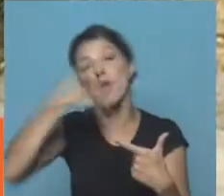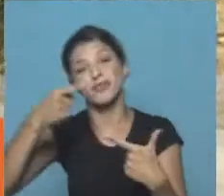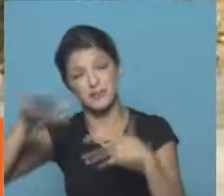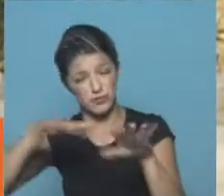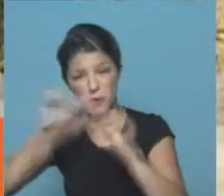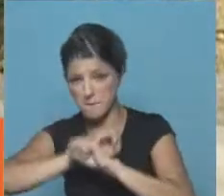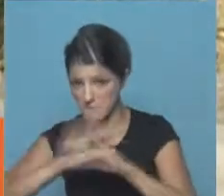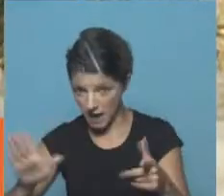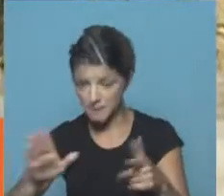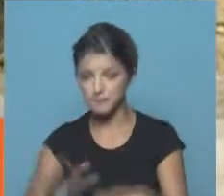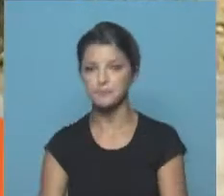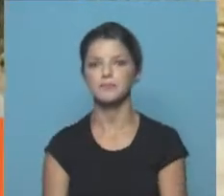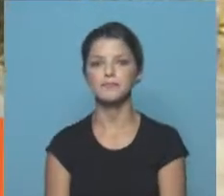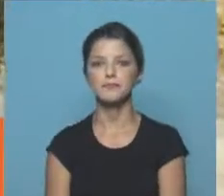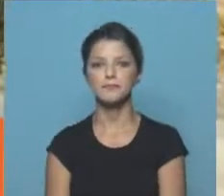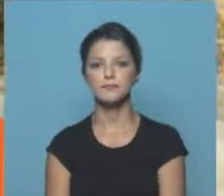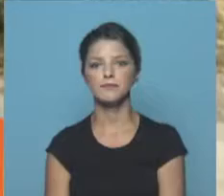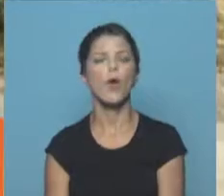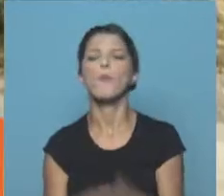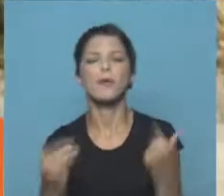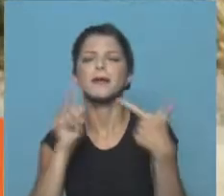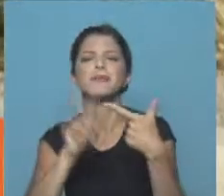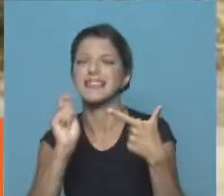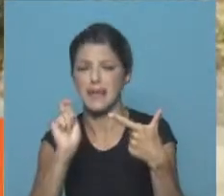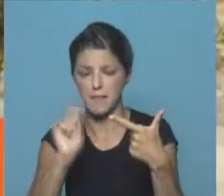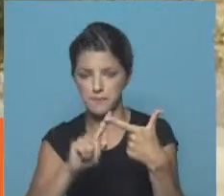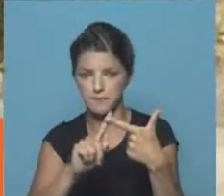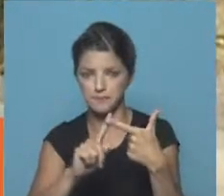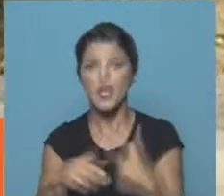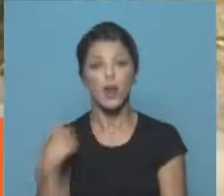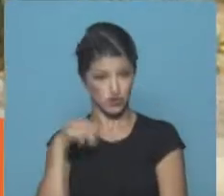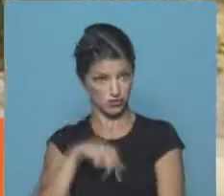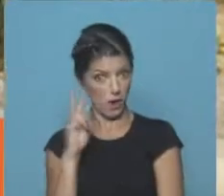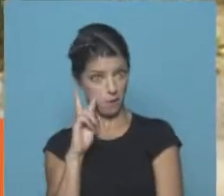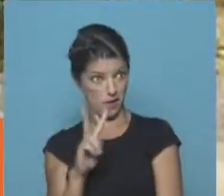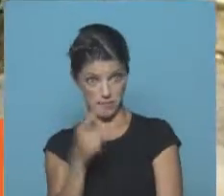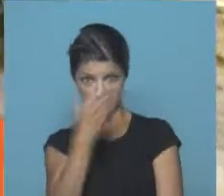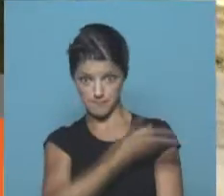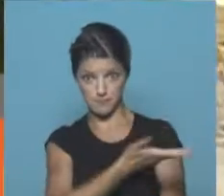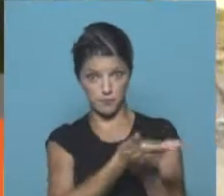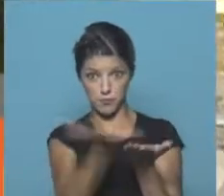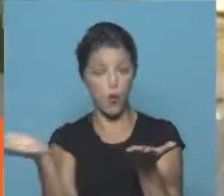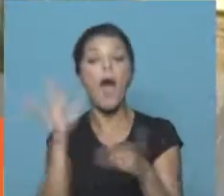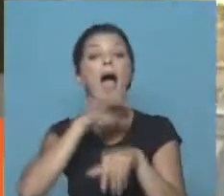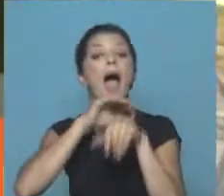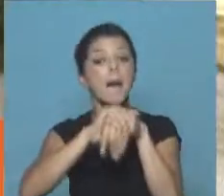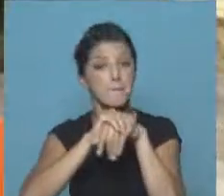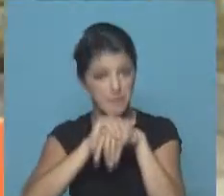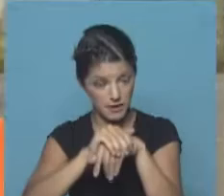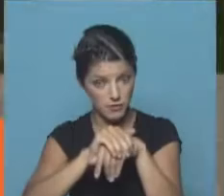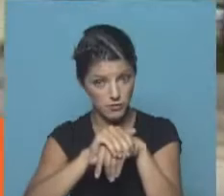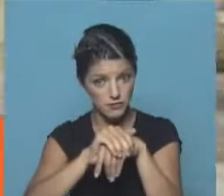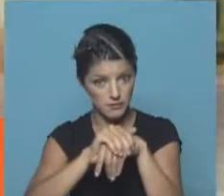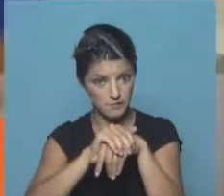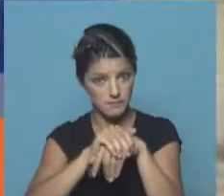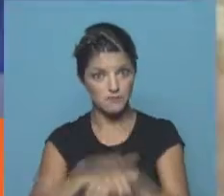más. ¿Cuál es? Tiene que ver con que lo que nosotros estamos viendo en este momento son amigos que se acercaron a